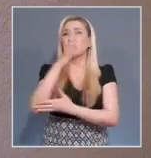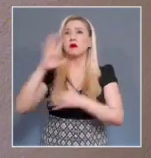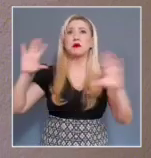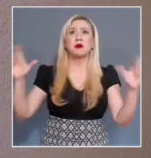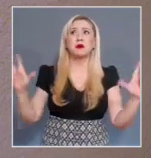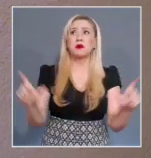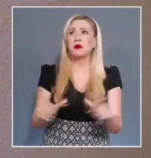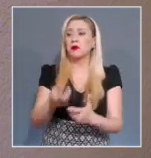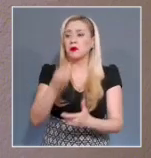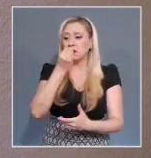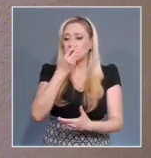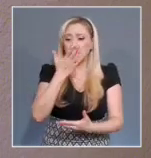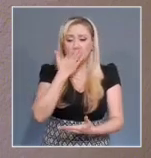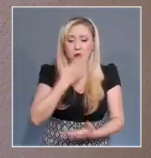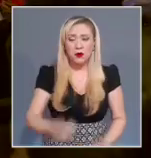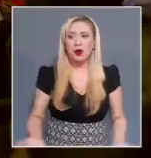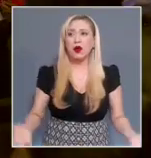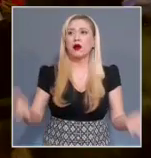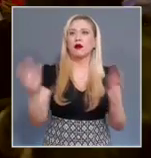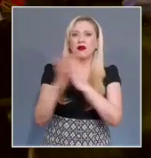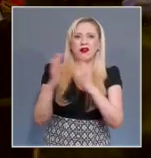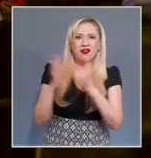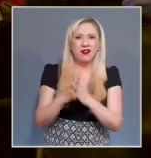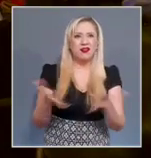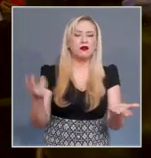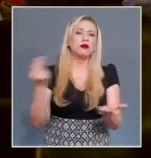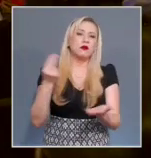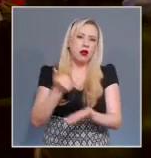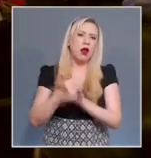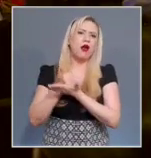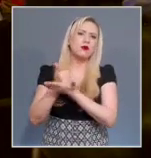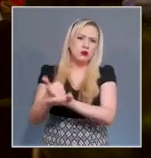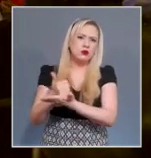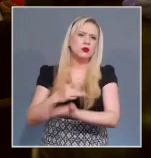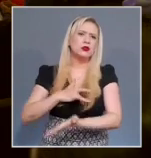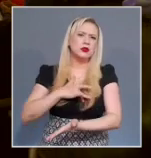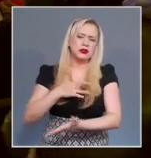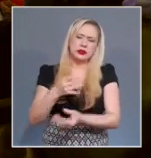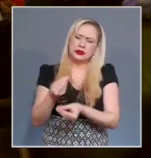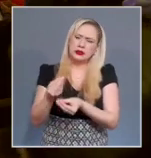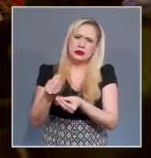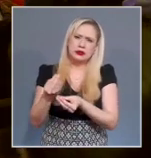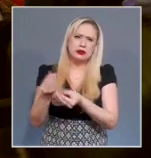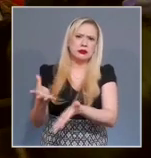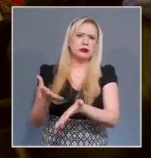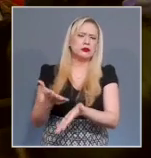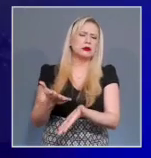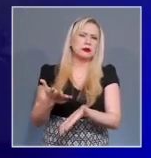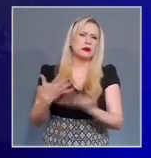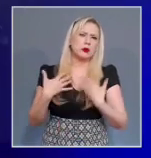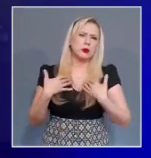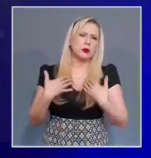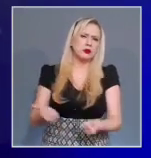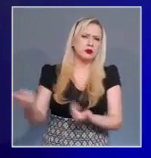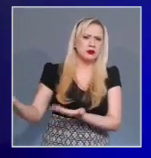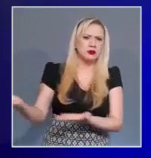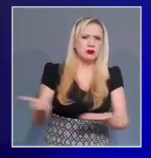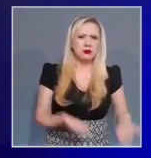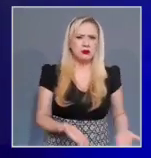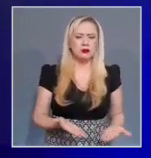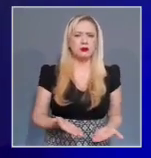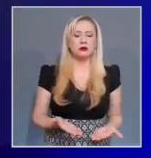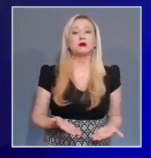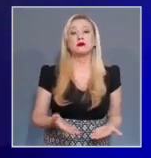nuestra solidaridad y asistencia. Se trata de una serie de resultados y sugerencias implementadas por las